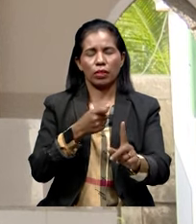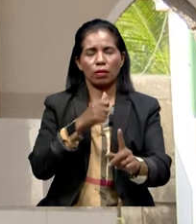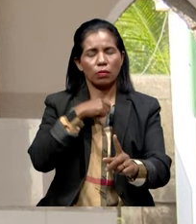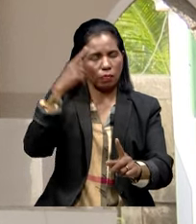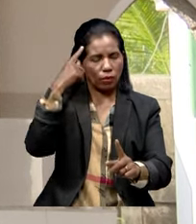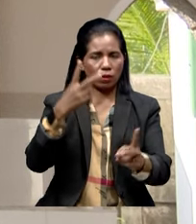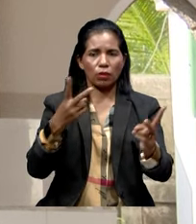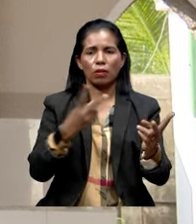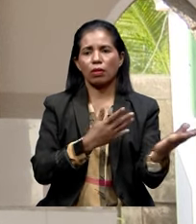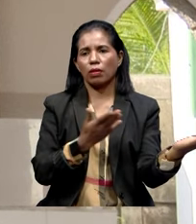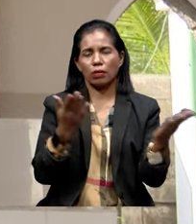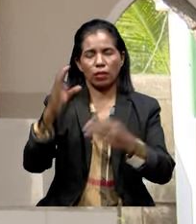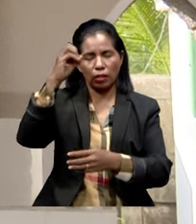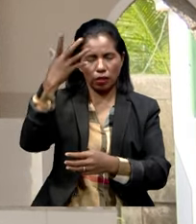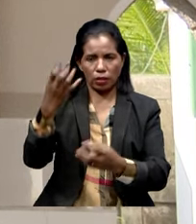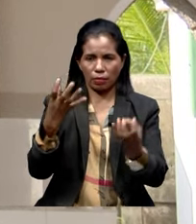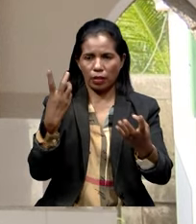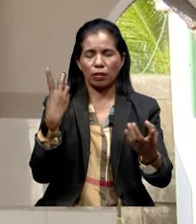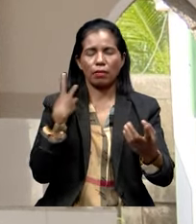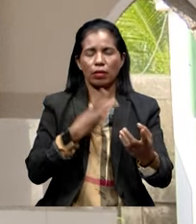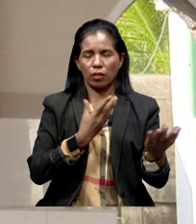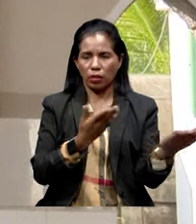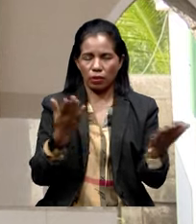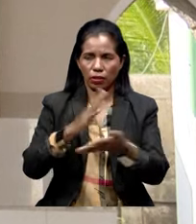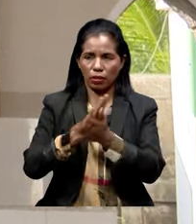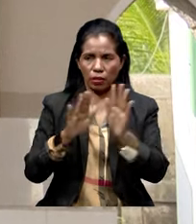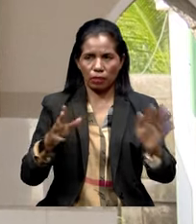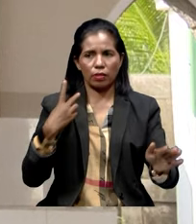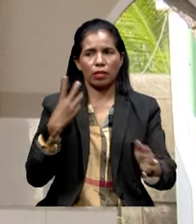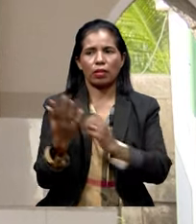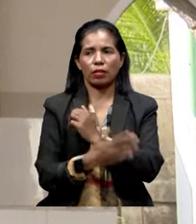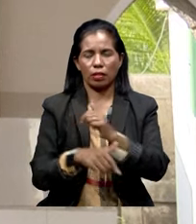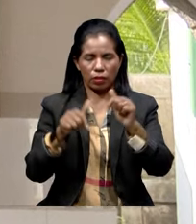la Lori Graça Barak mai ta, no Lori dame Barak mai ta, ya Timor Rane.